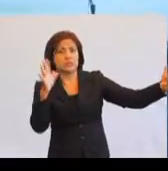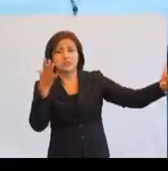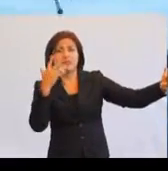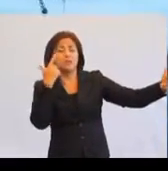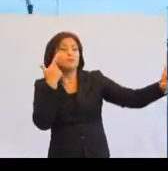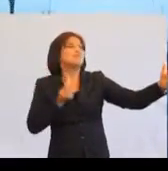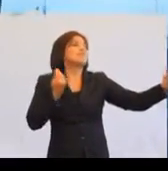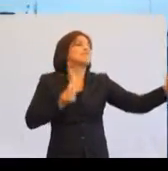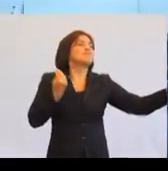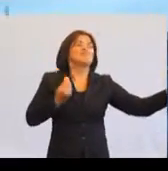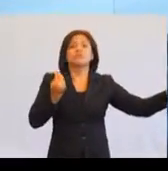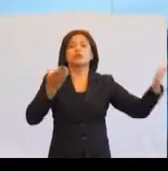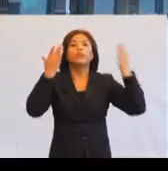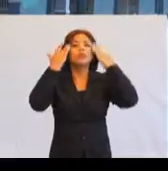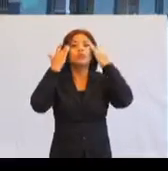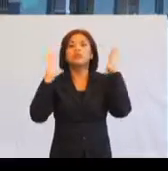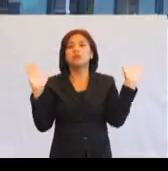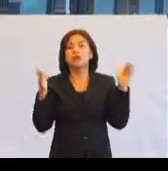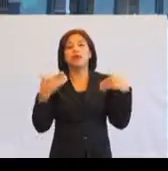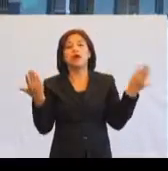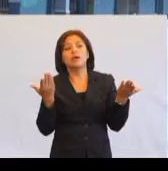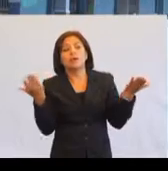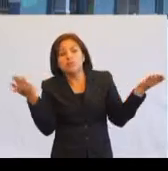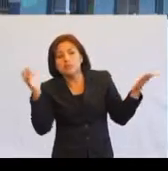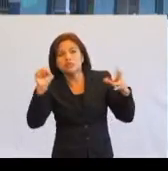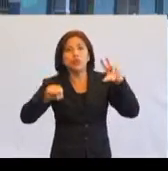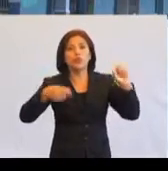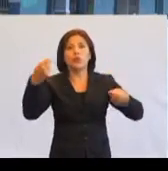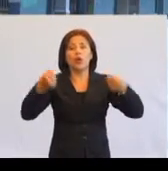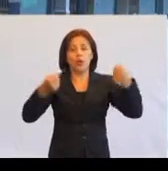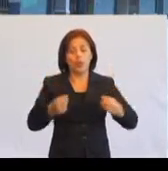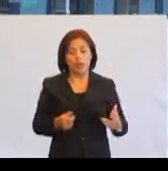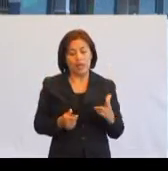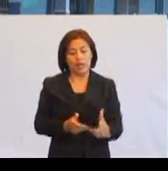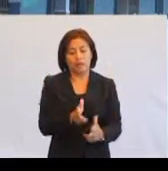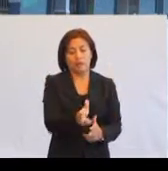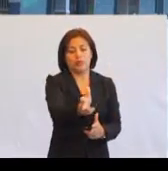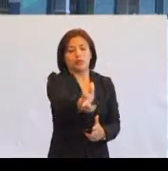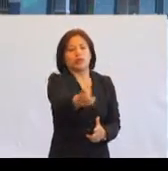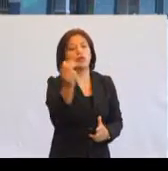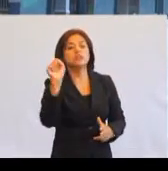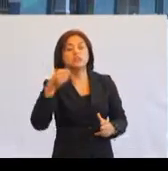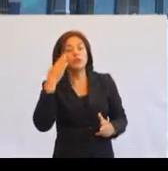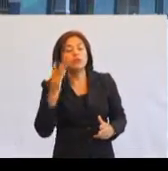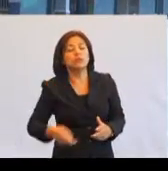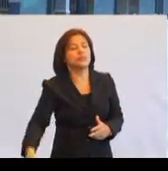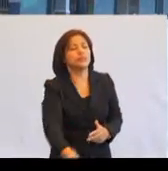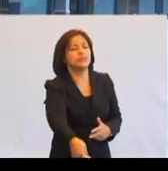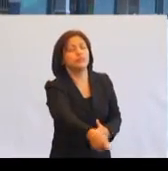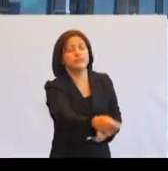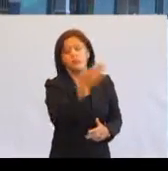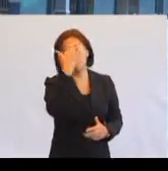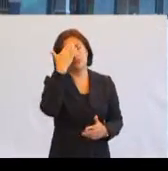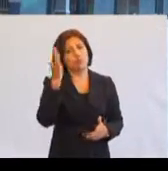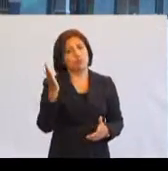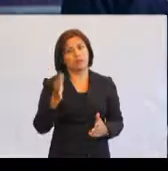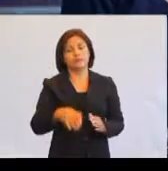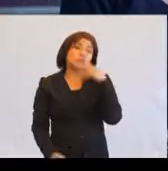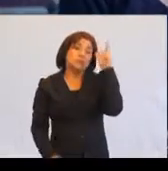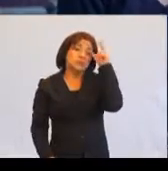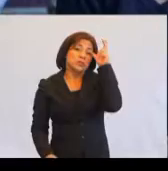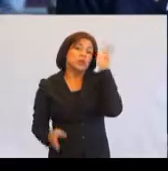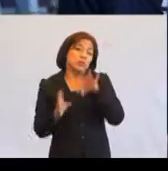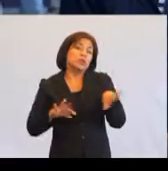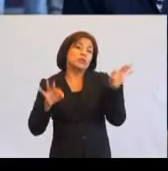Y a veces hay carros, uno no sabe si hay carros o no parqueados ahí al frente. Bueno, los